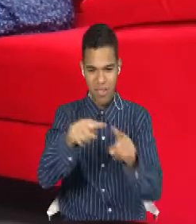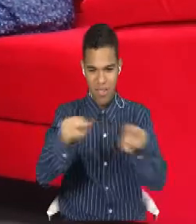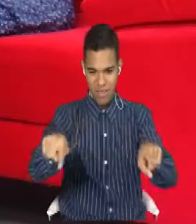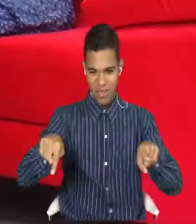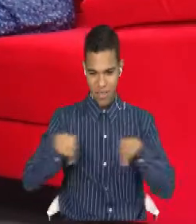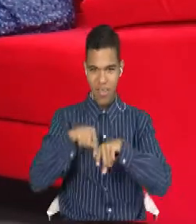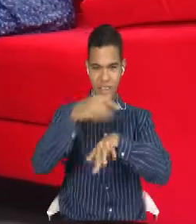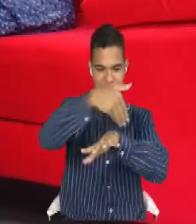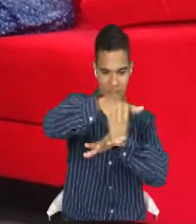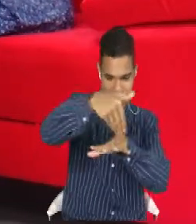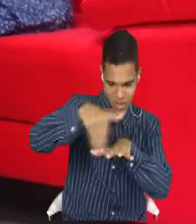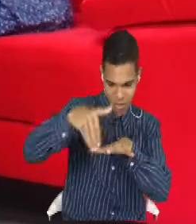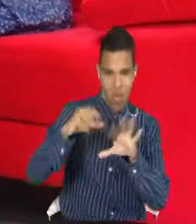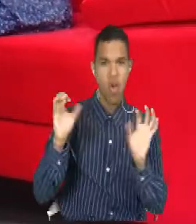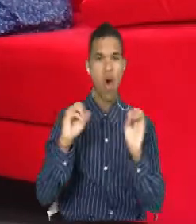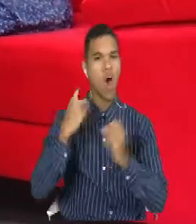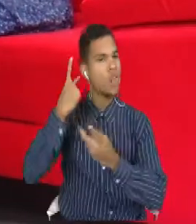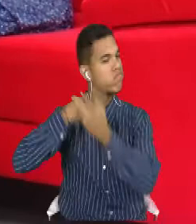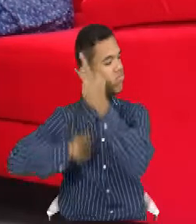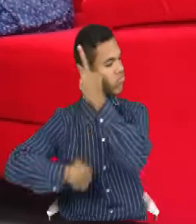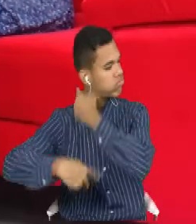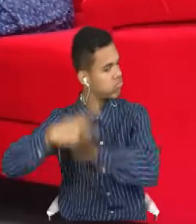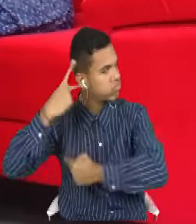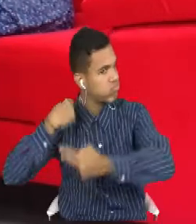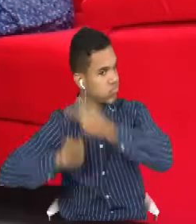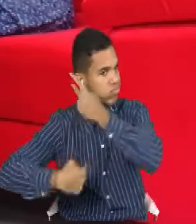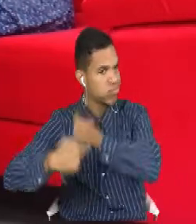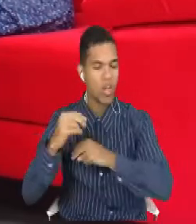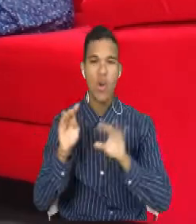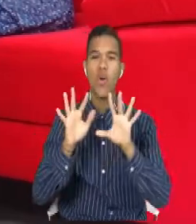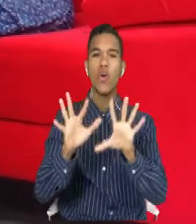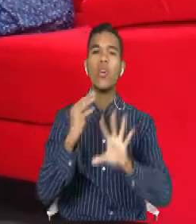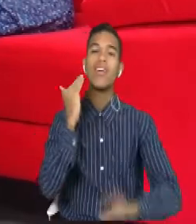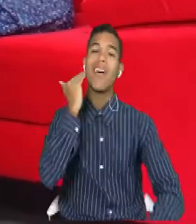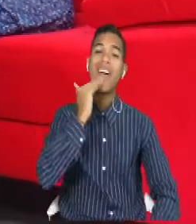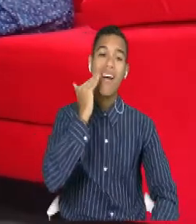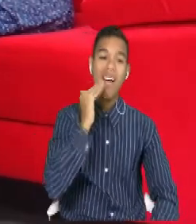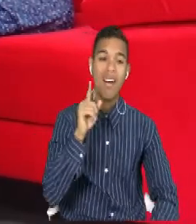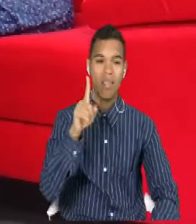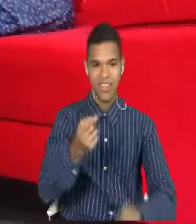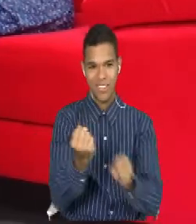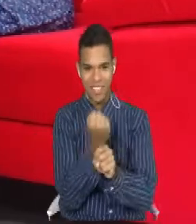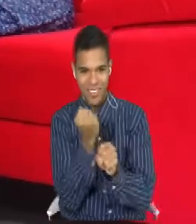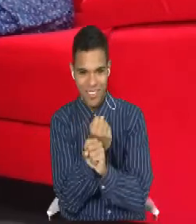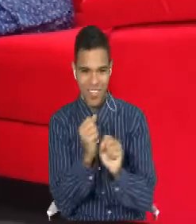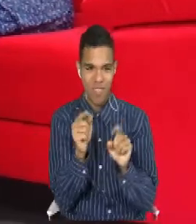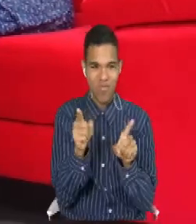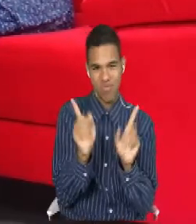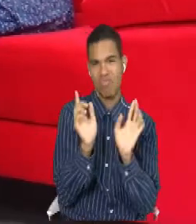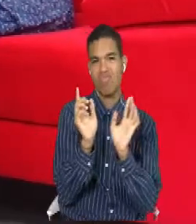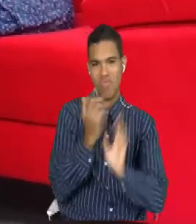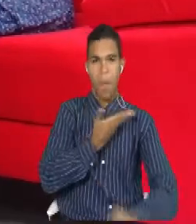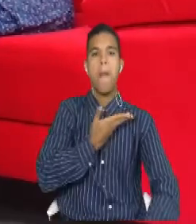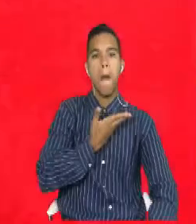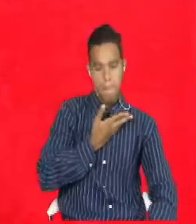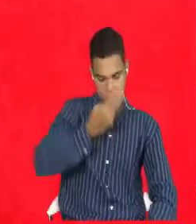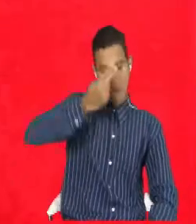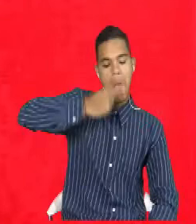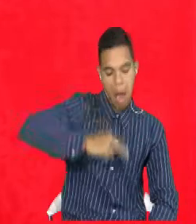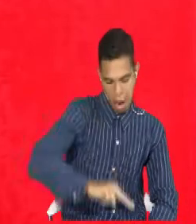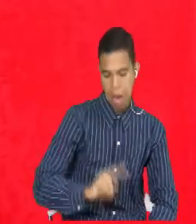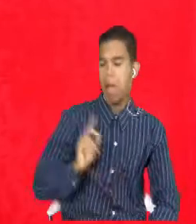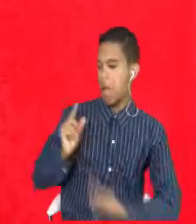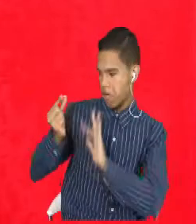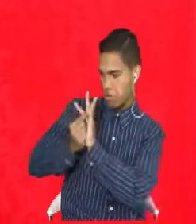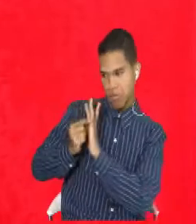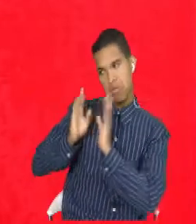uñas, a cepillarse el cabello, eso como mujer trabajadora, como madre de familia, como esposa, en